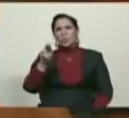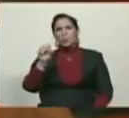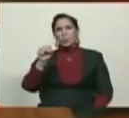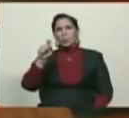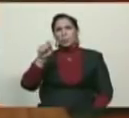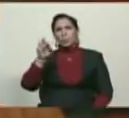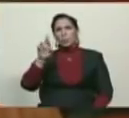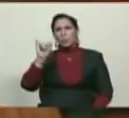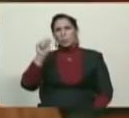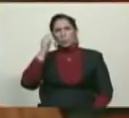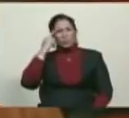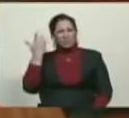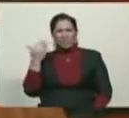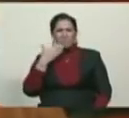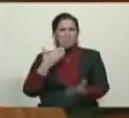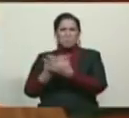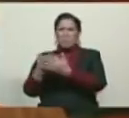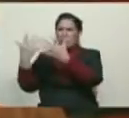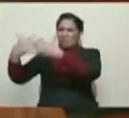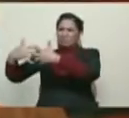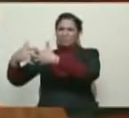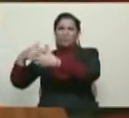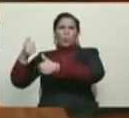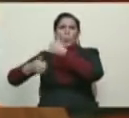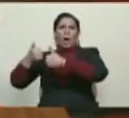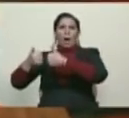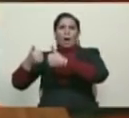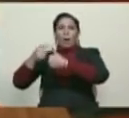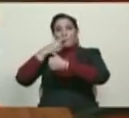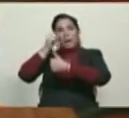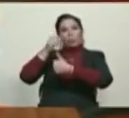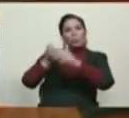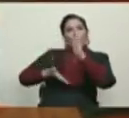¿Qué solución propondrá con industria? ¿Sabes cuál? Maduro, vete ya.